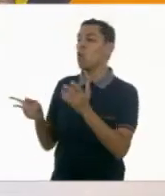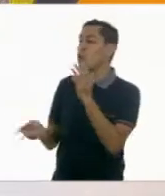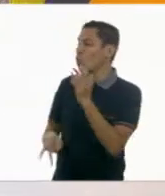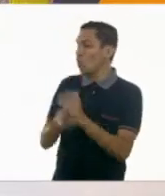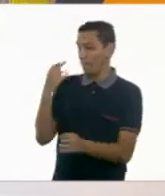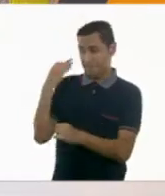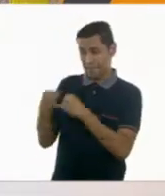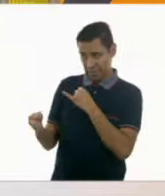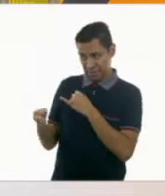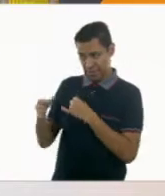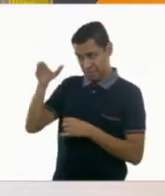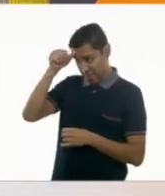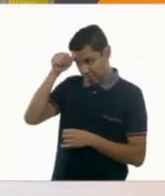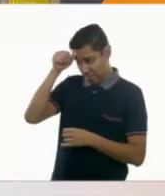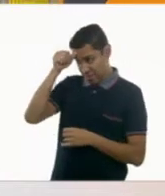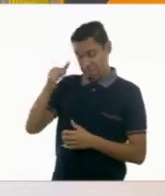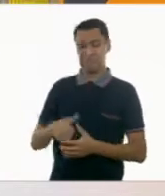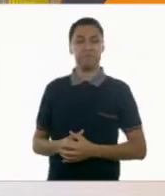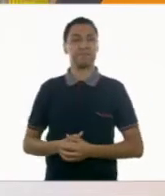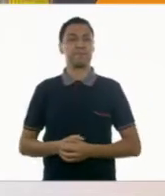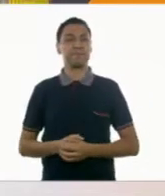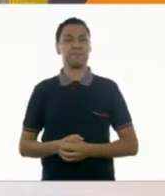lo intentamos con las calcetas. Sí.